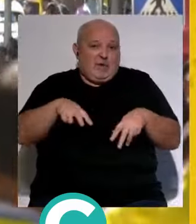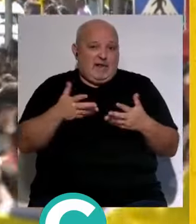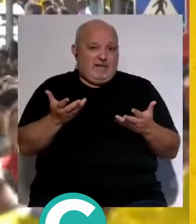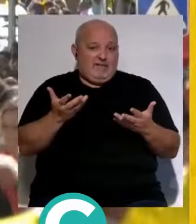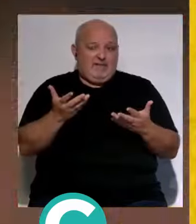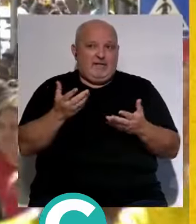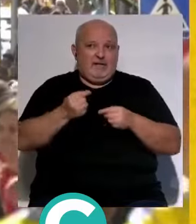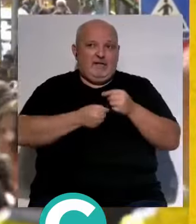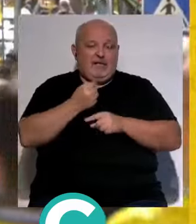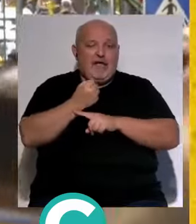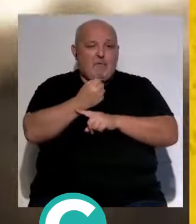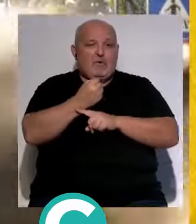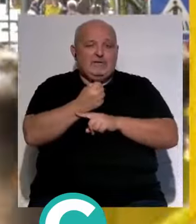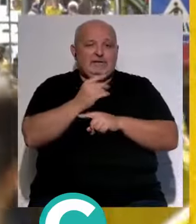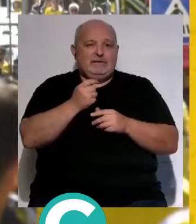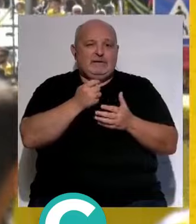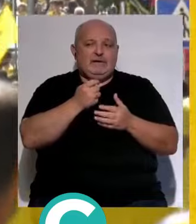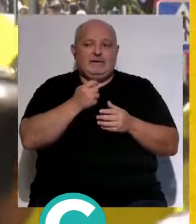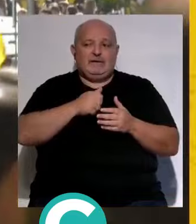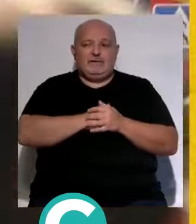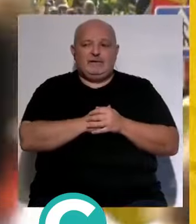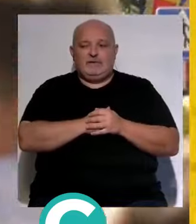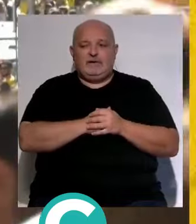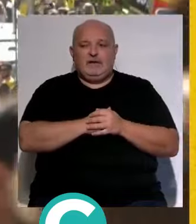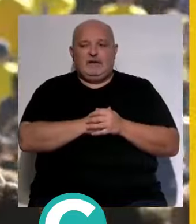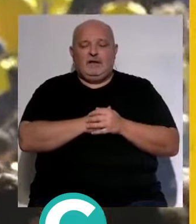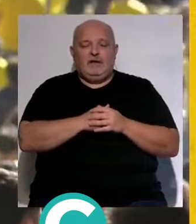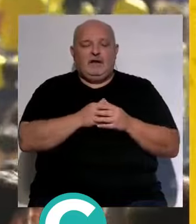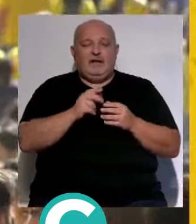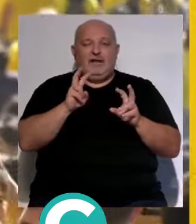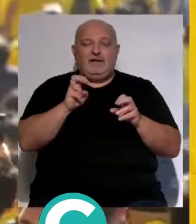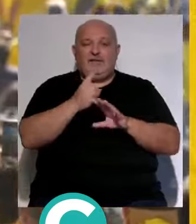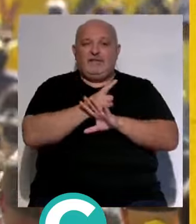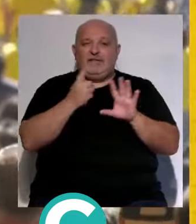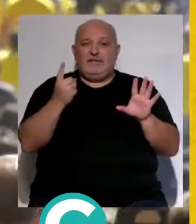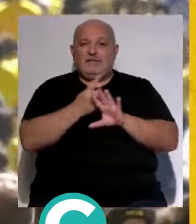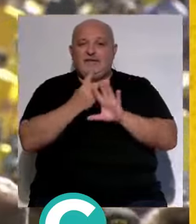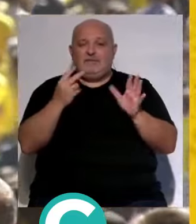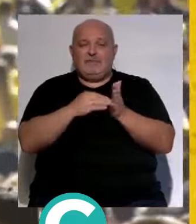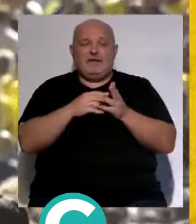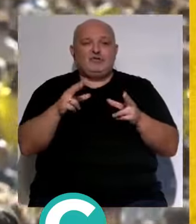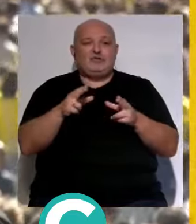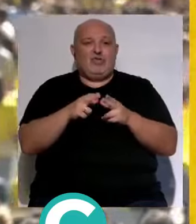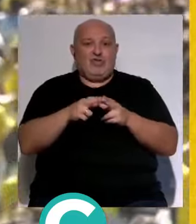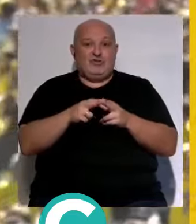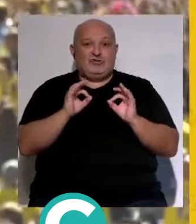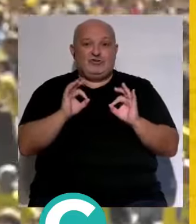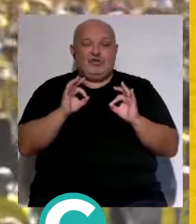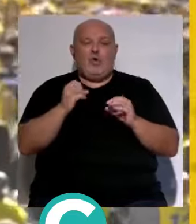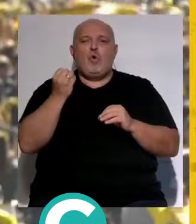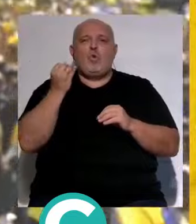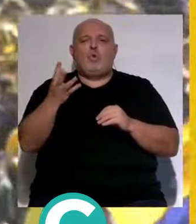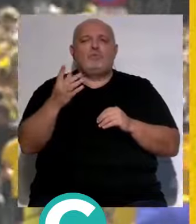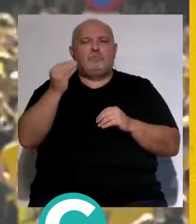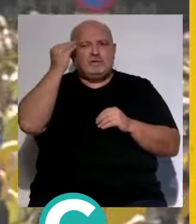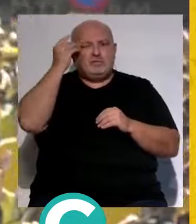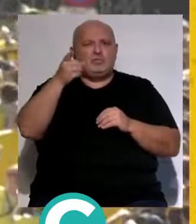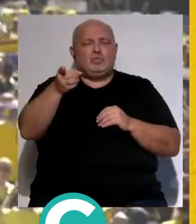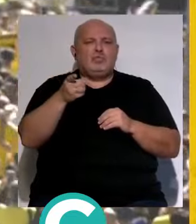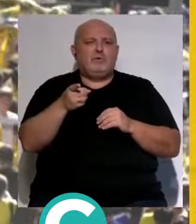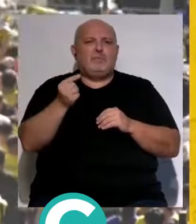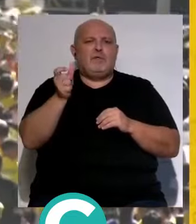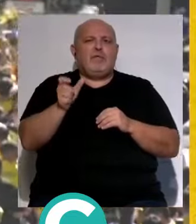poco a poco vamos y... Sí, pero eso, al final, de los 16, 17 mil abonos que tiene el Cádiz, ¿cuántos crees tú que tienen